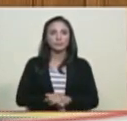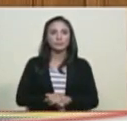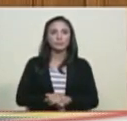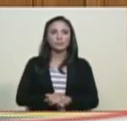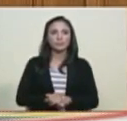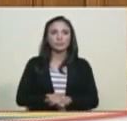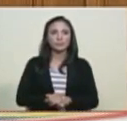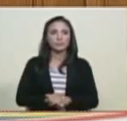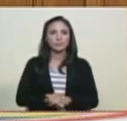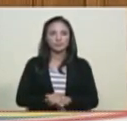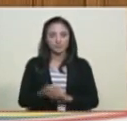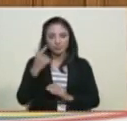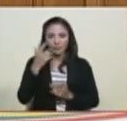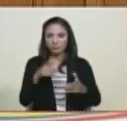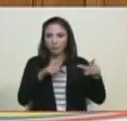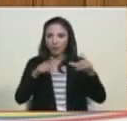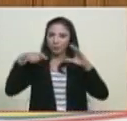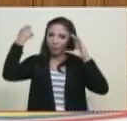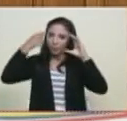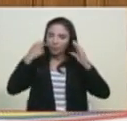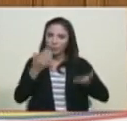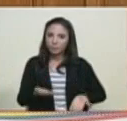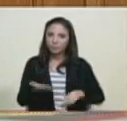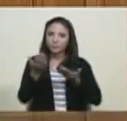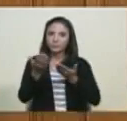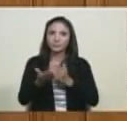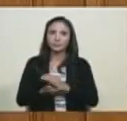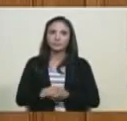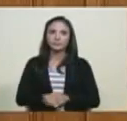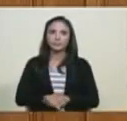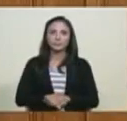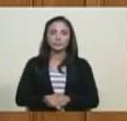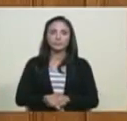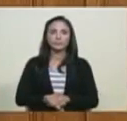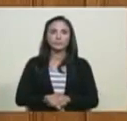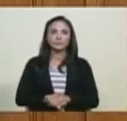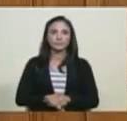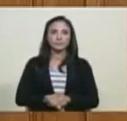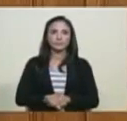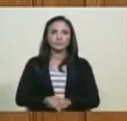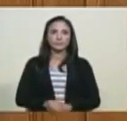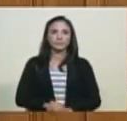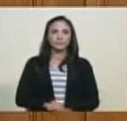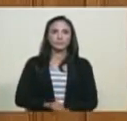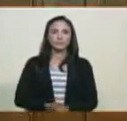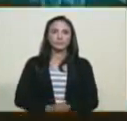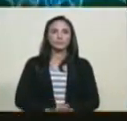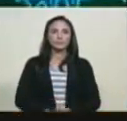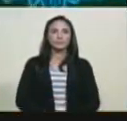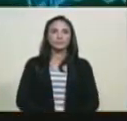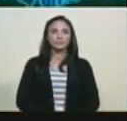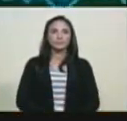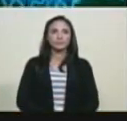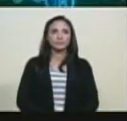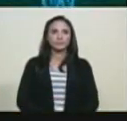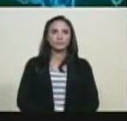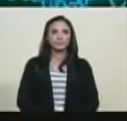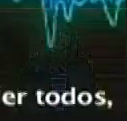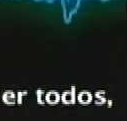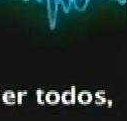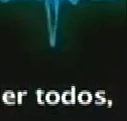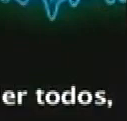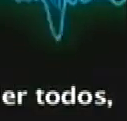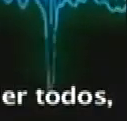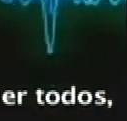criminal el 4 de agosto. ¿Estamos listos? ¿Están listos ustedes? Adelante, video. Aló, aló, buenos días.